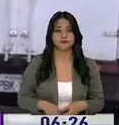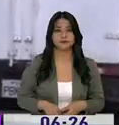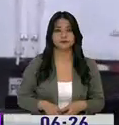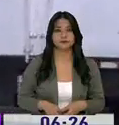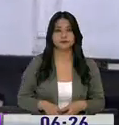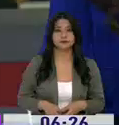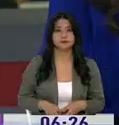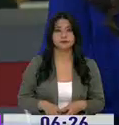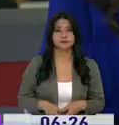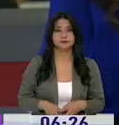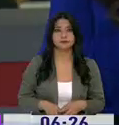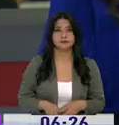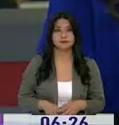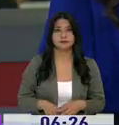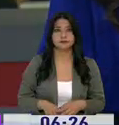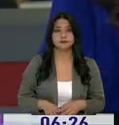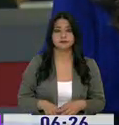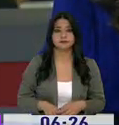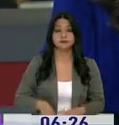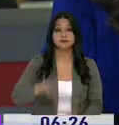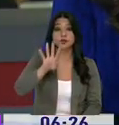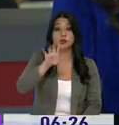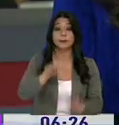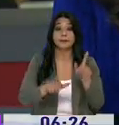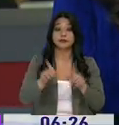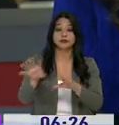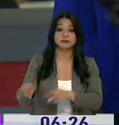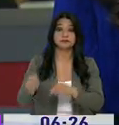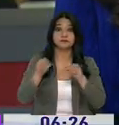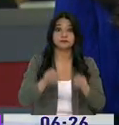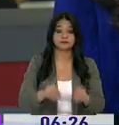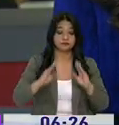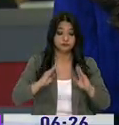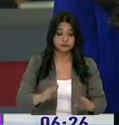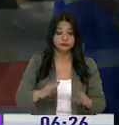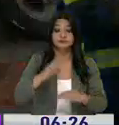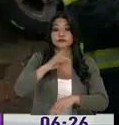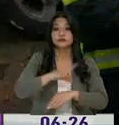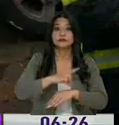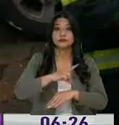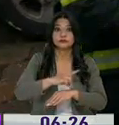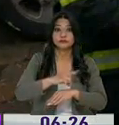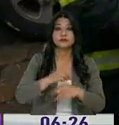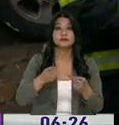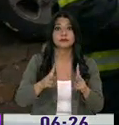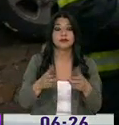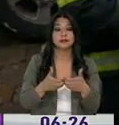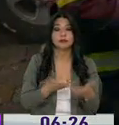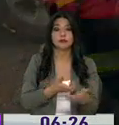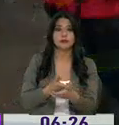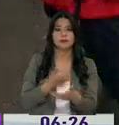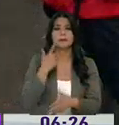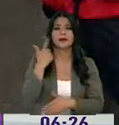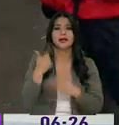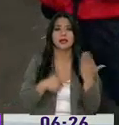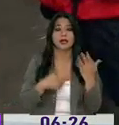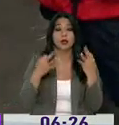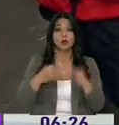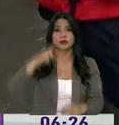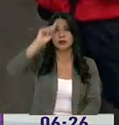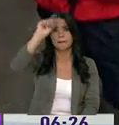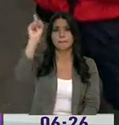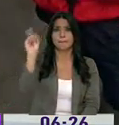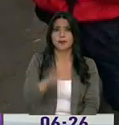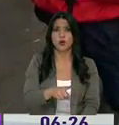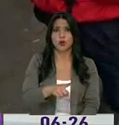Enríquez. Y cuatro personas fueron evacuadas y atendidas por personal médico y el equipo de bomberos tras ser alcanzados por un rayo en el interior